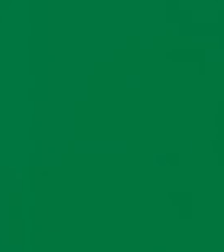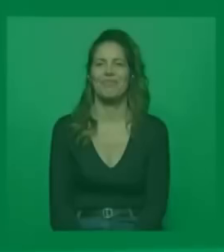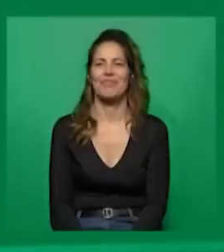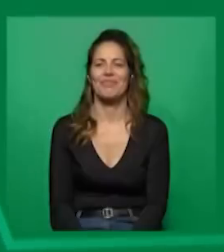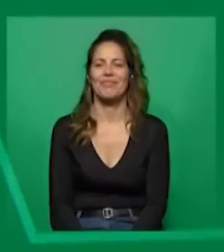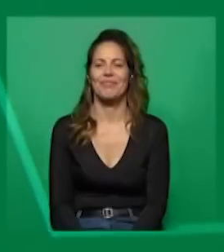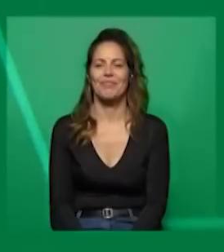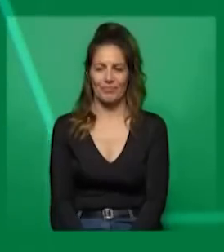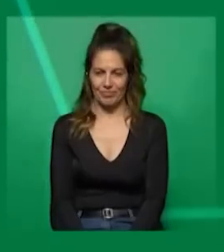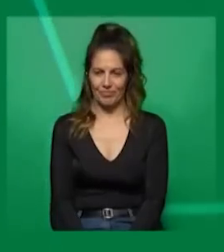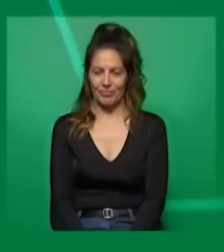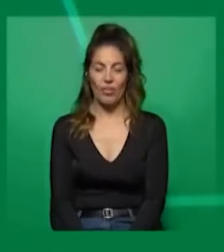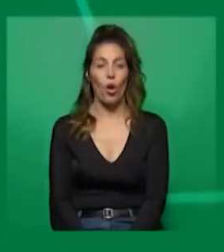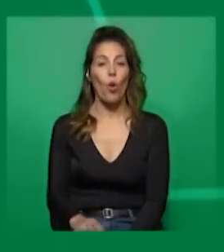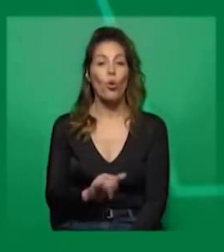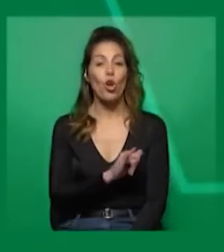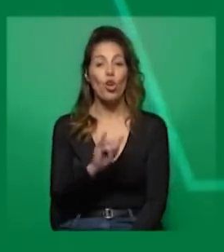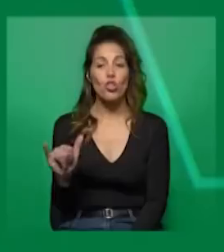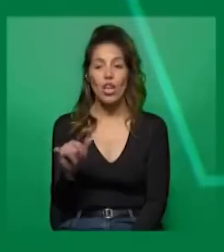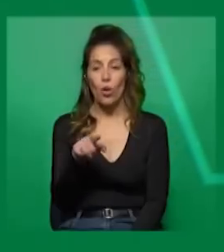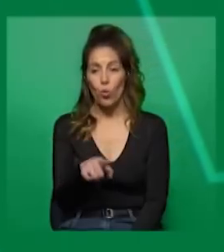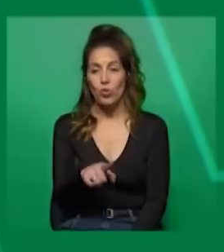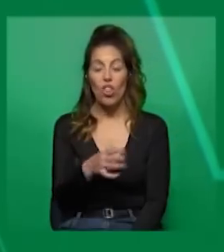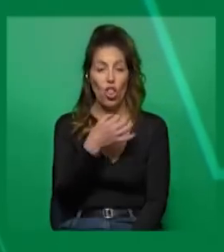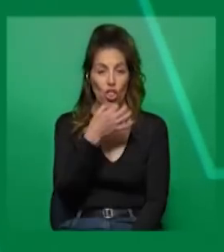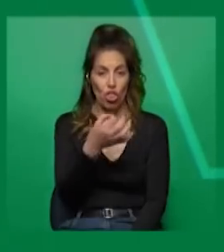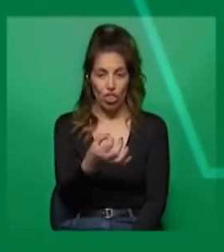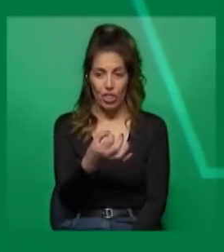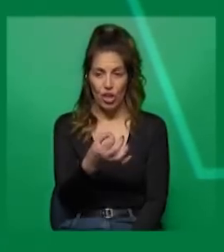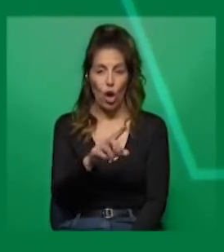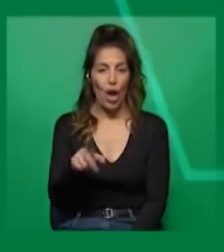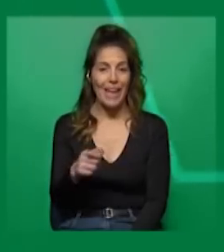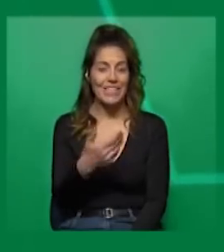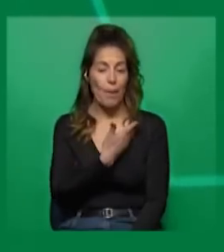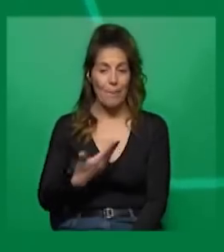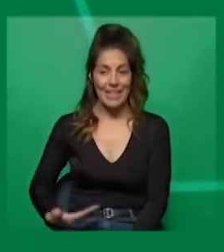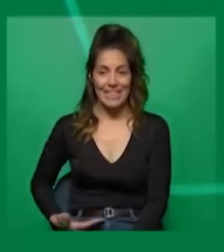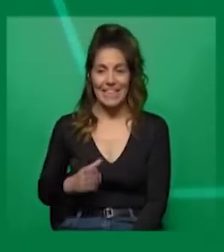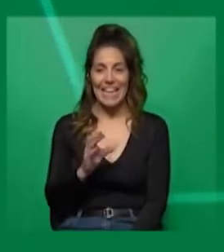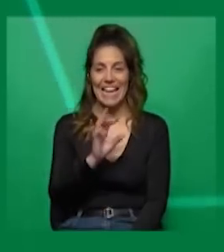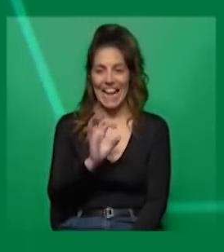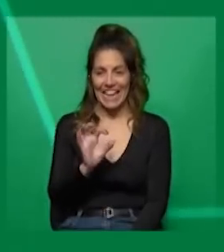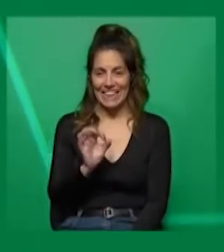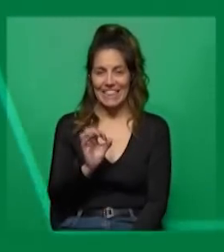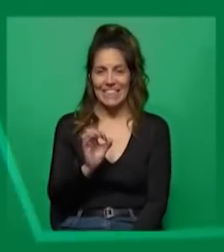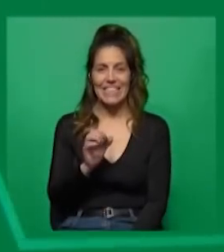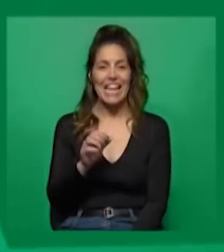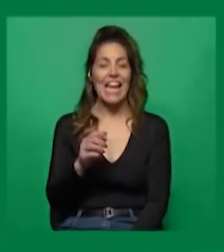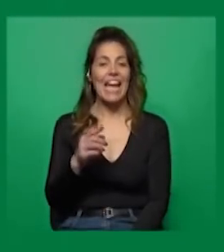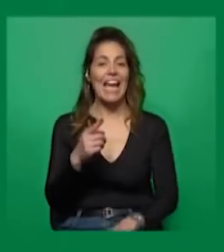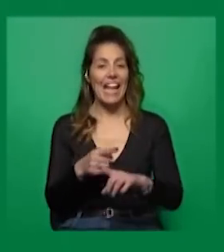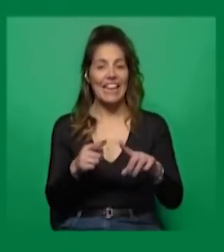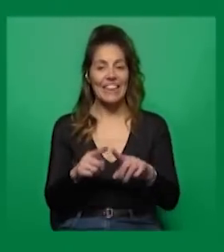de la muerte de pechi Francisco Luis Correa Galeano dijo que el expresidente Horacio cartes Miguel insfran el tío rico y